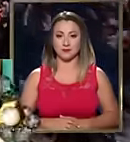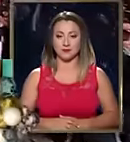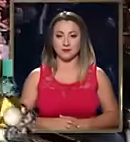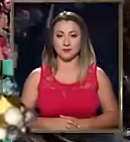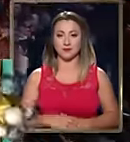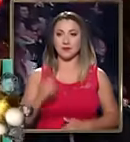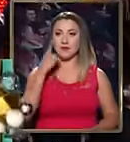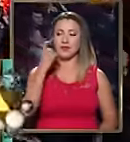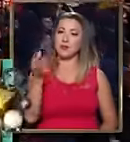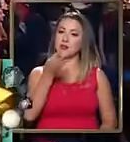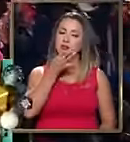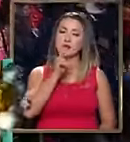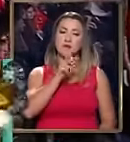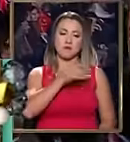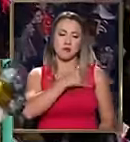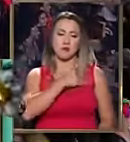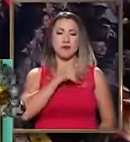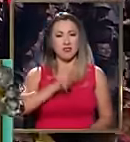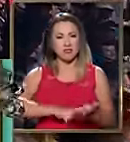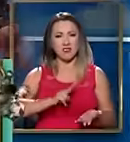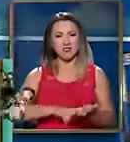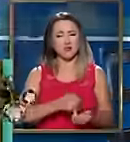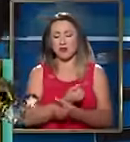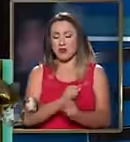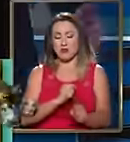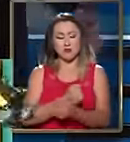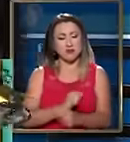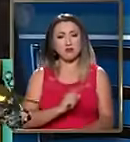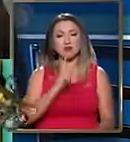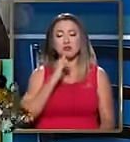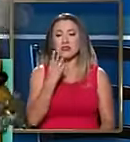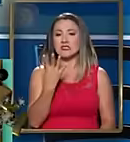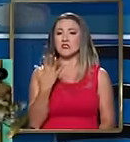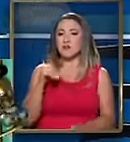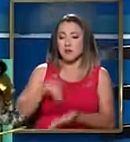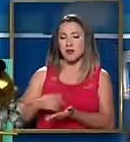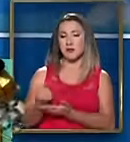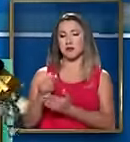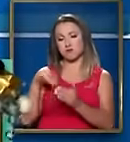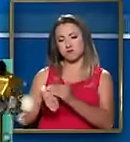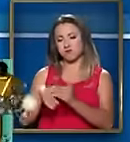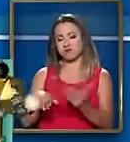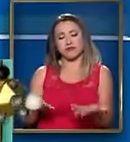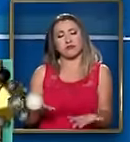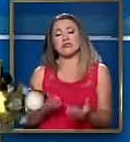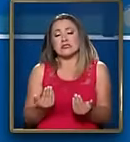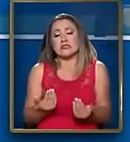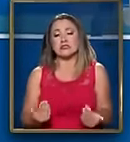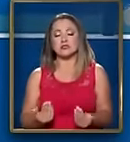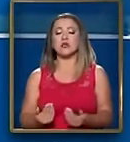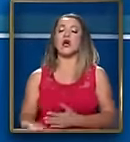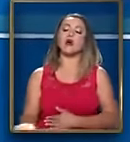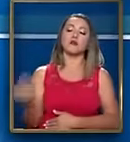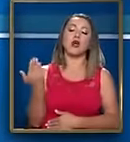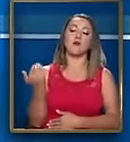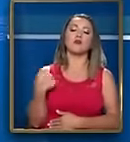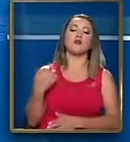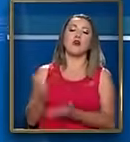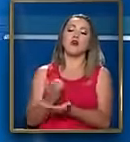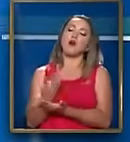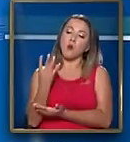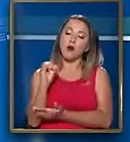Un día me dijo, papá, de verdad, no puedo más, tengo 35,000 pesos, no puedo más. Dije, bueno, pásalos para acá, yo te voy a cobrar 40,